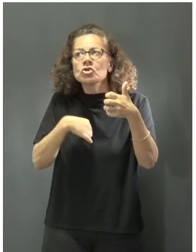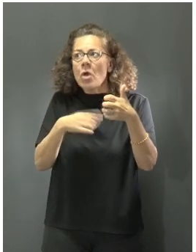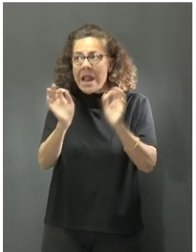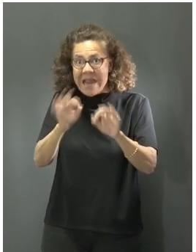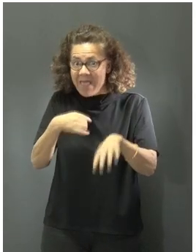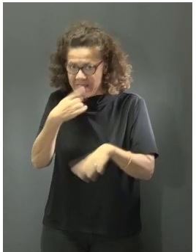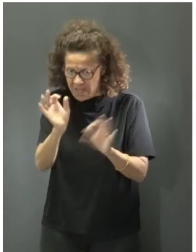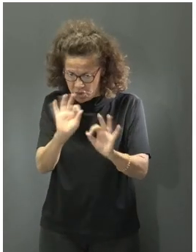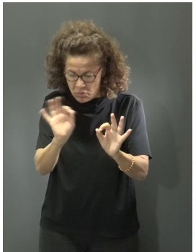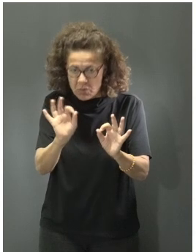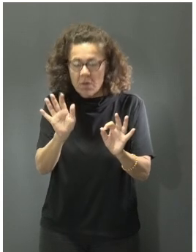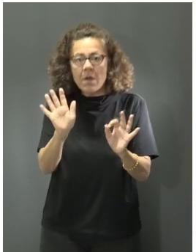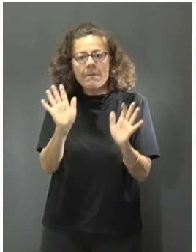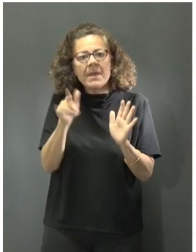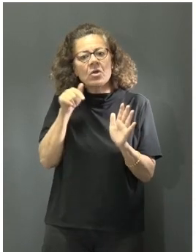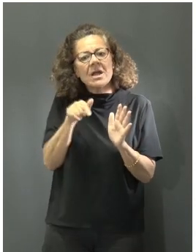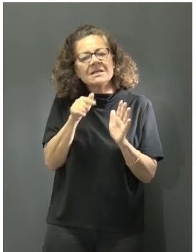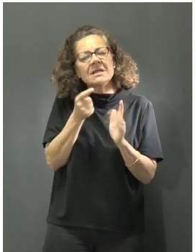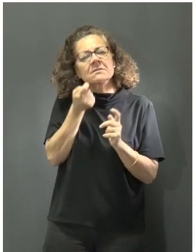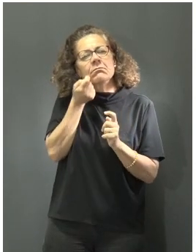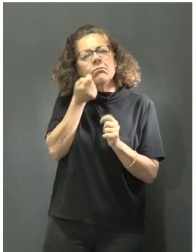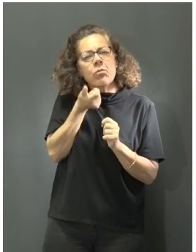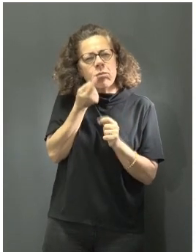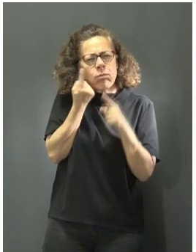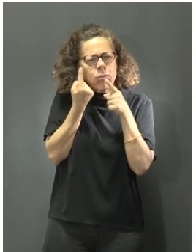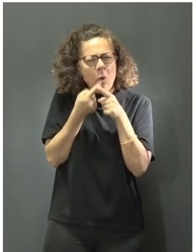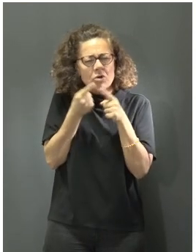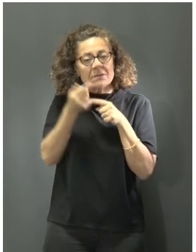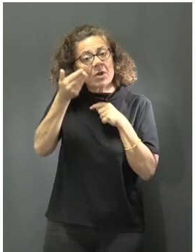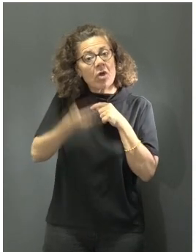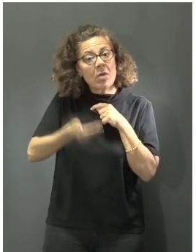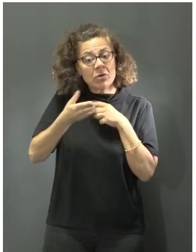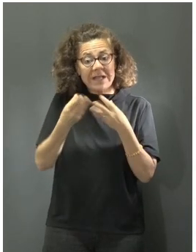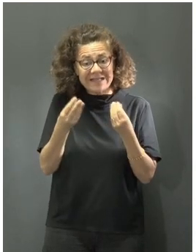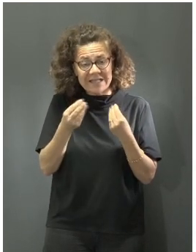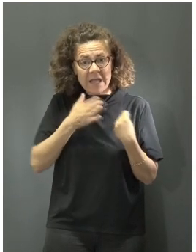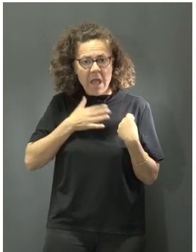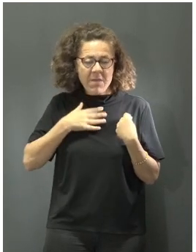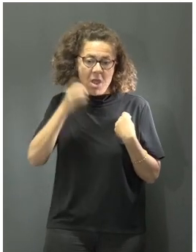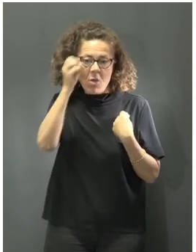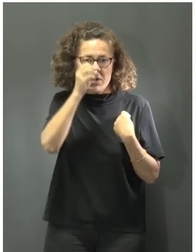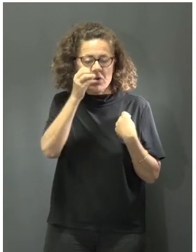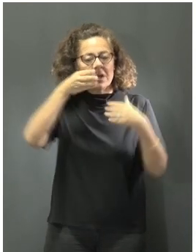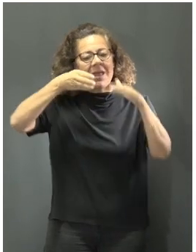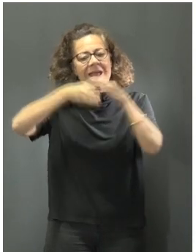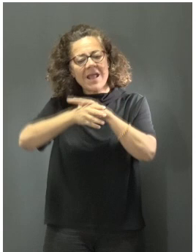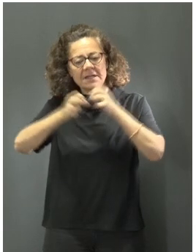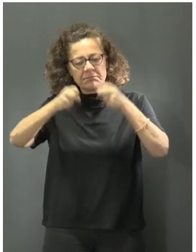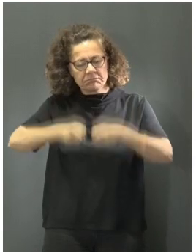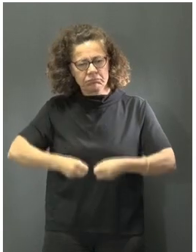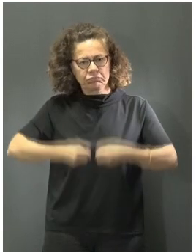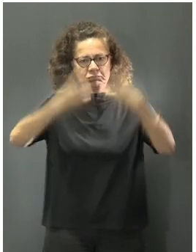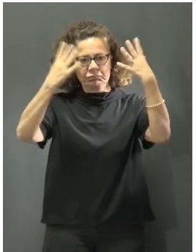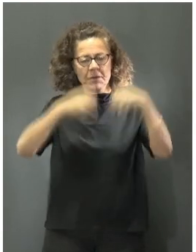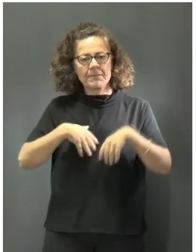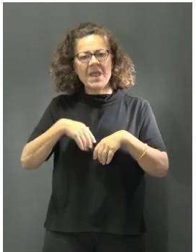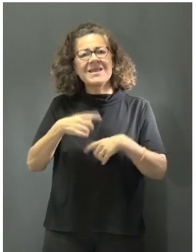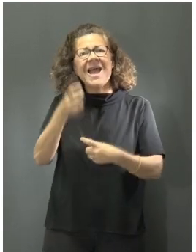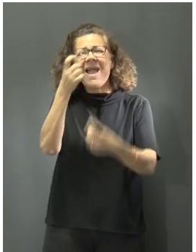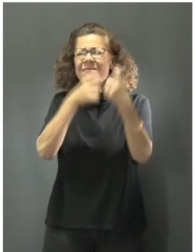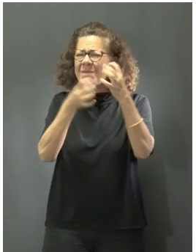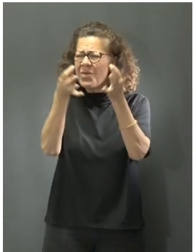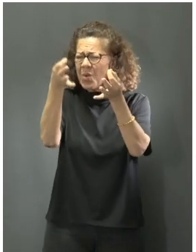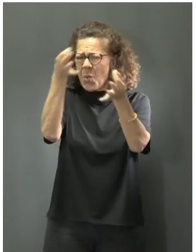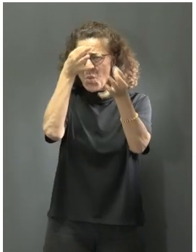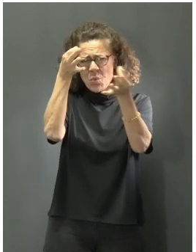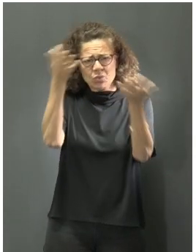haya dicho, ¿no? Sí. Pero esas pequeñas cosas que son tan importantes a mi modo de ver, ¿no? Que entres en un edificio y haya la información